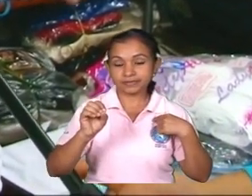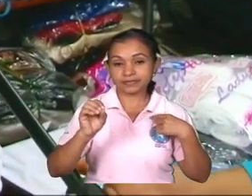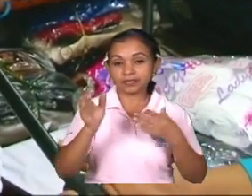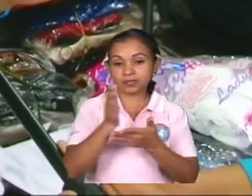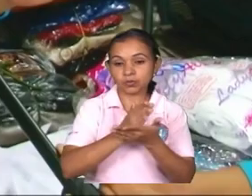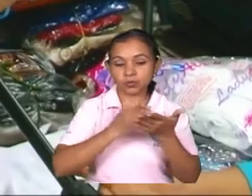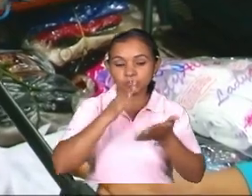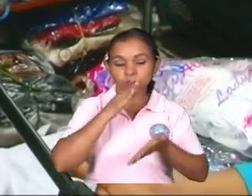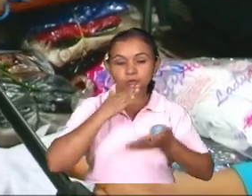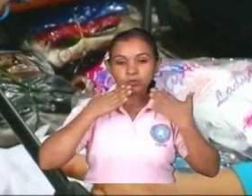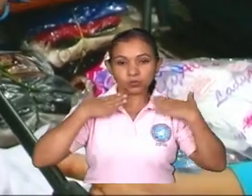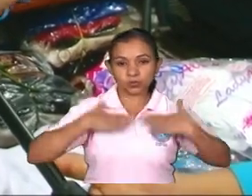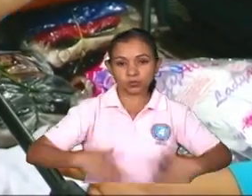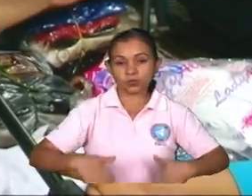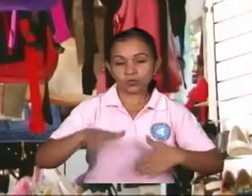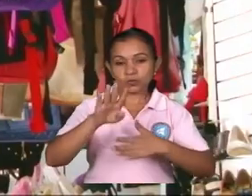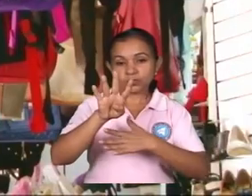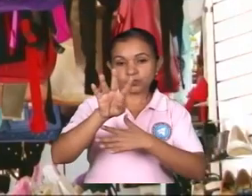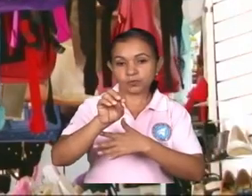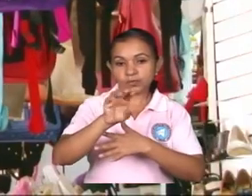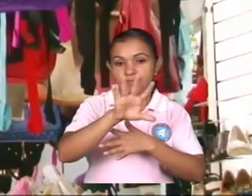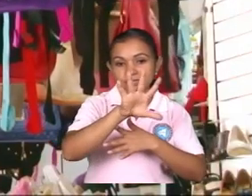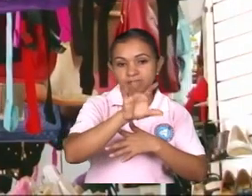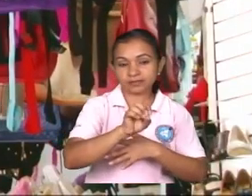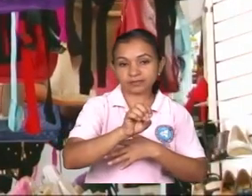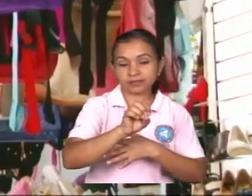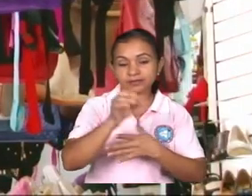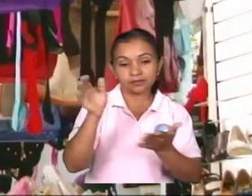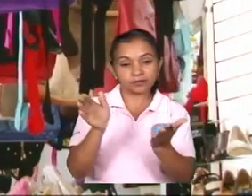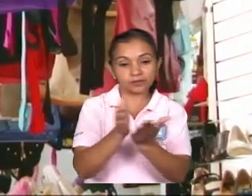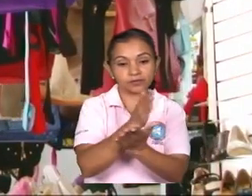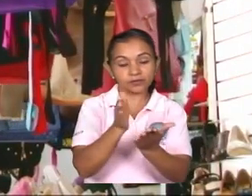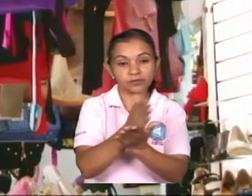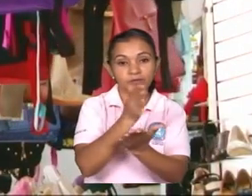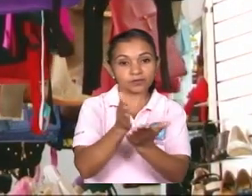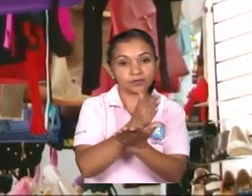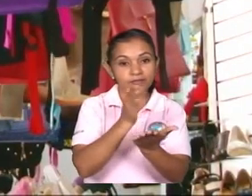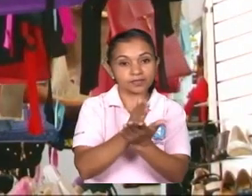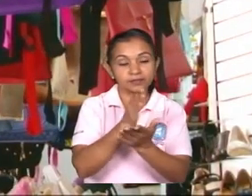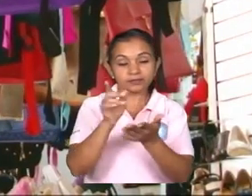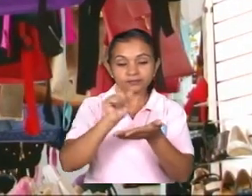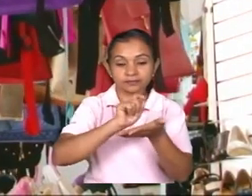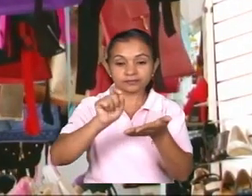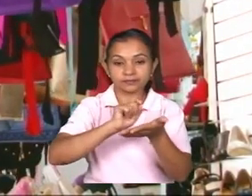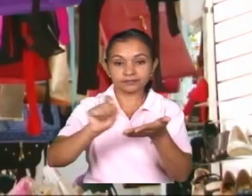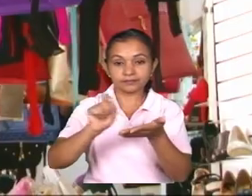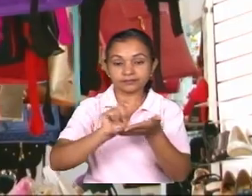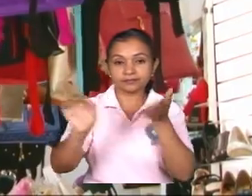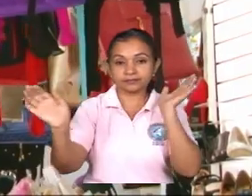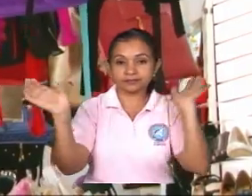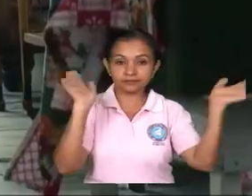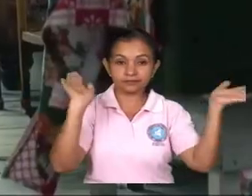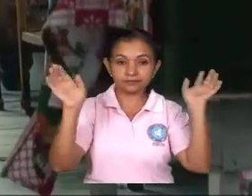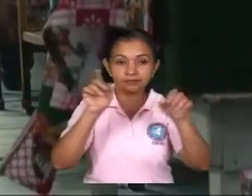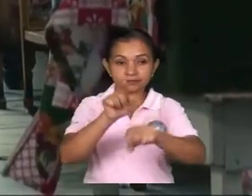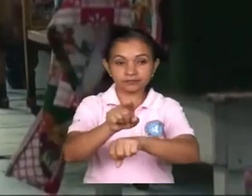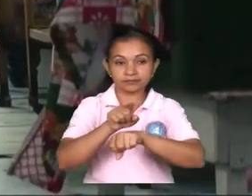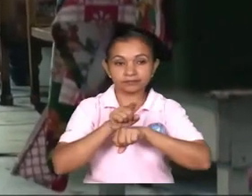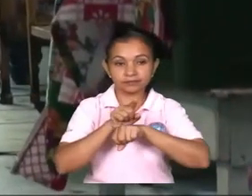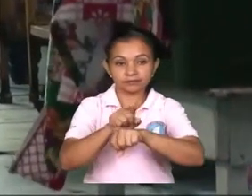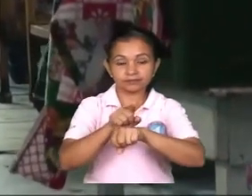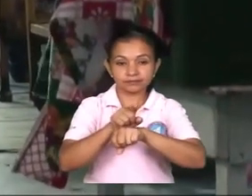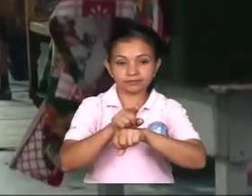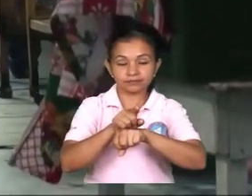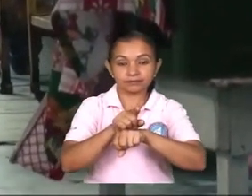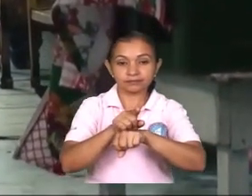unos lisos, hay de 40 y 50 pesos. Cuadernos y lápices también se encuentran en el mercado Roberto Güemes. Con